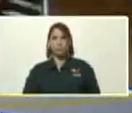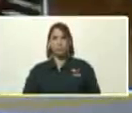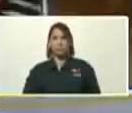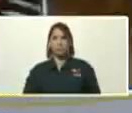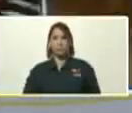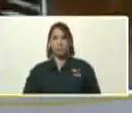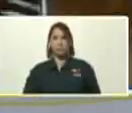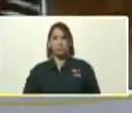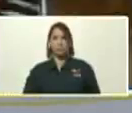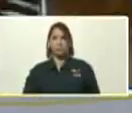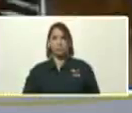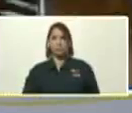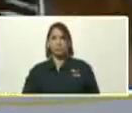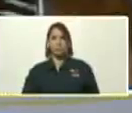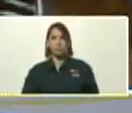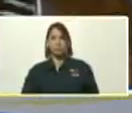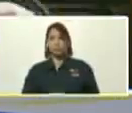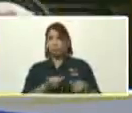Y así salió